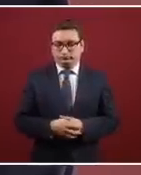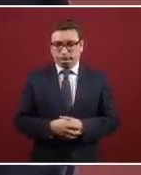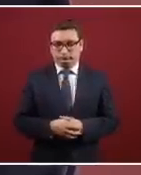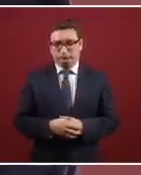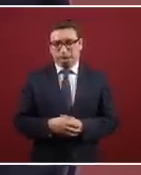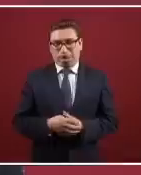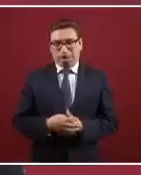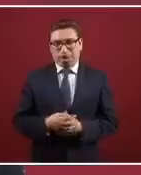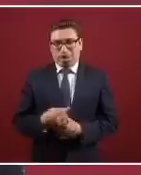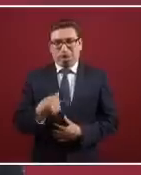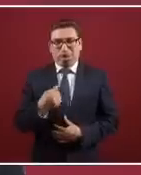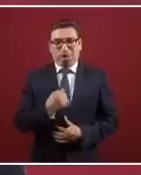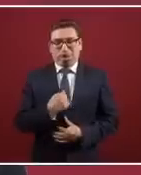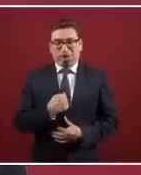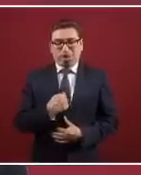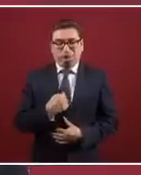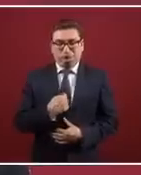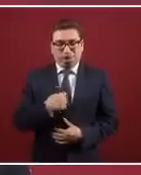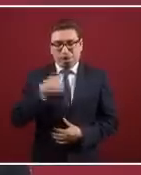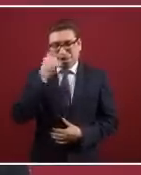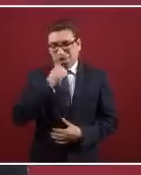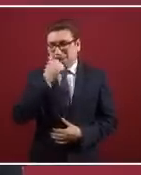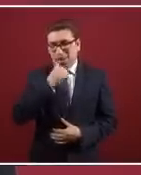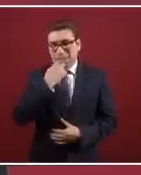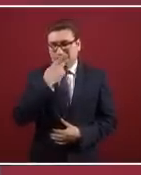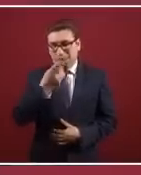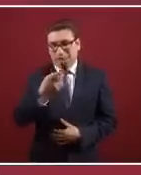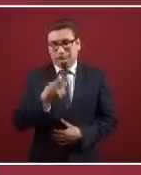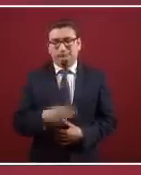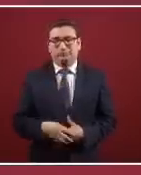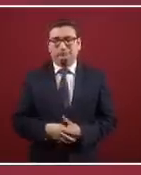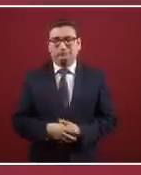Yo siempre he comentado